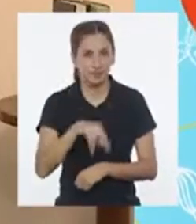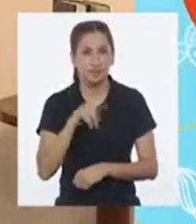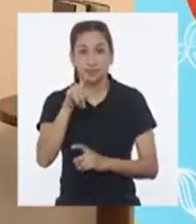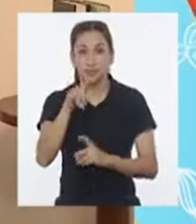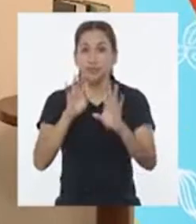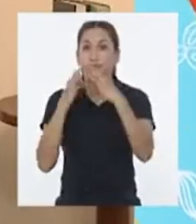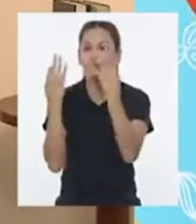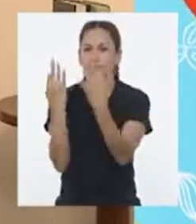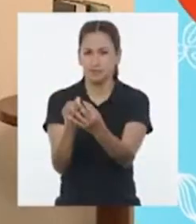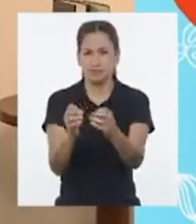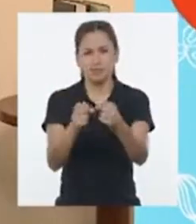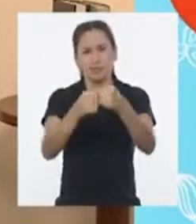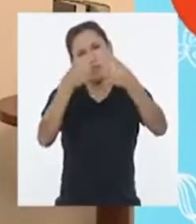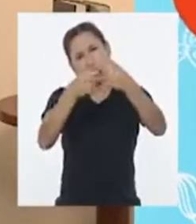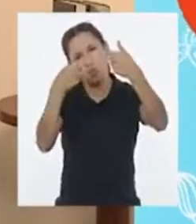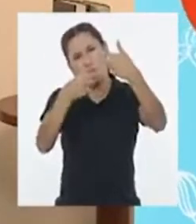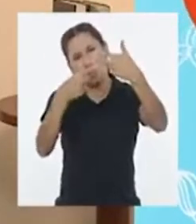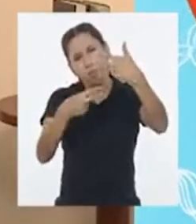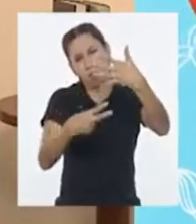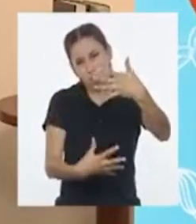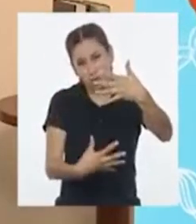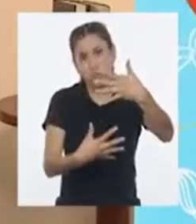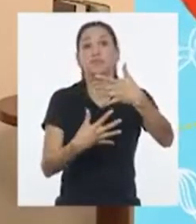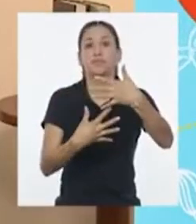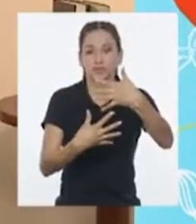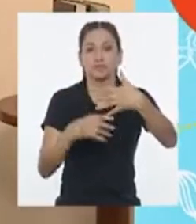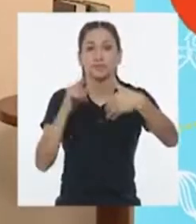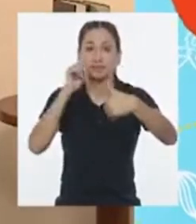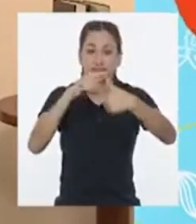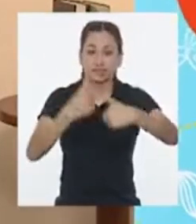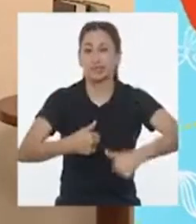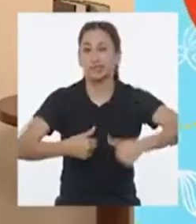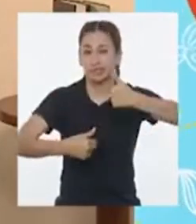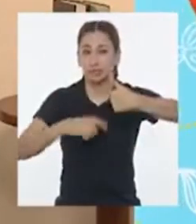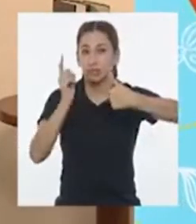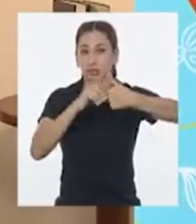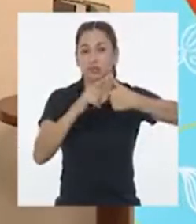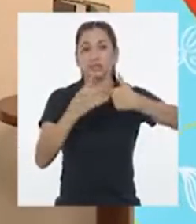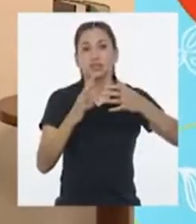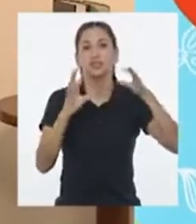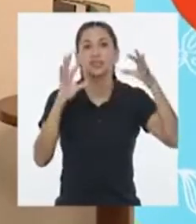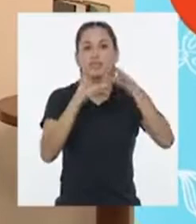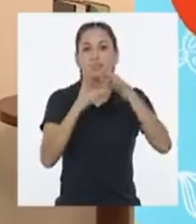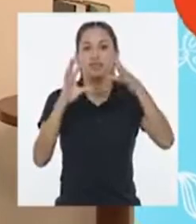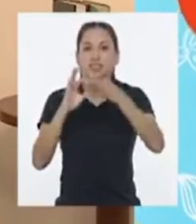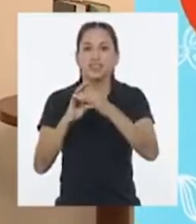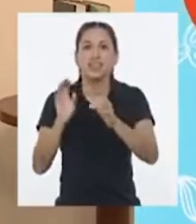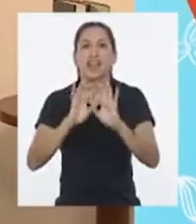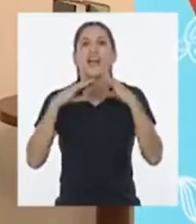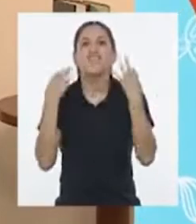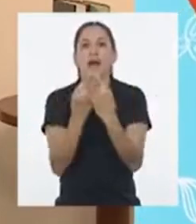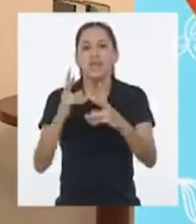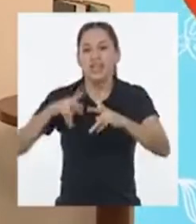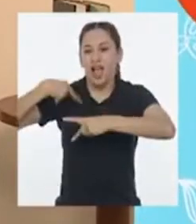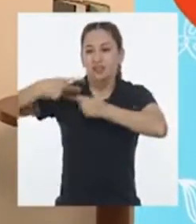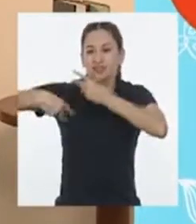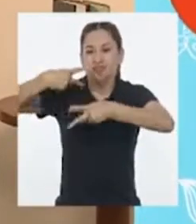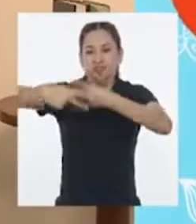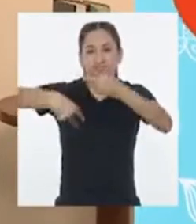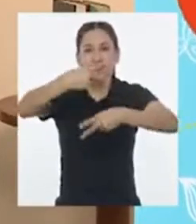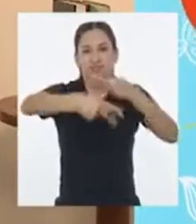familias extensas que conformaban los ayllus, además de estar unidas por lazos de